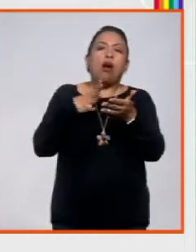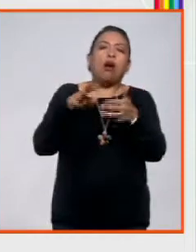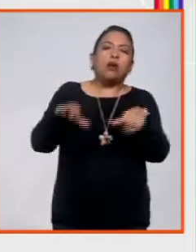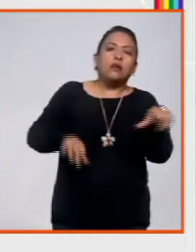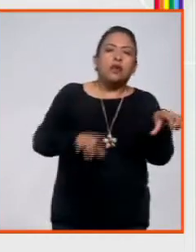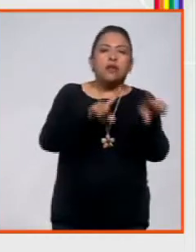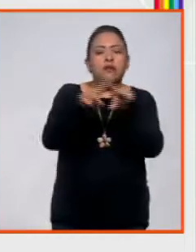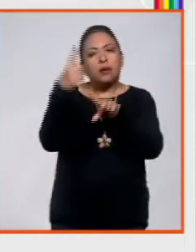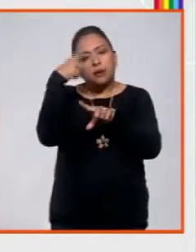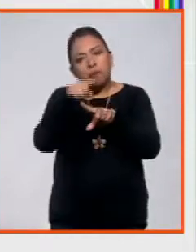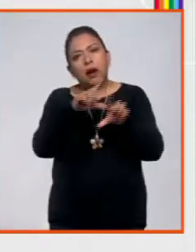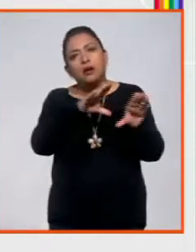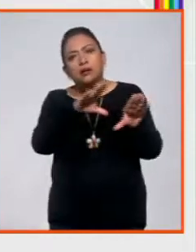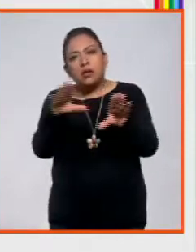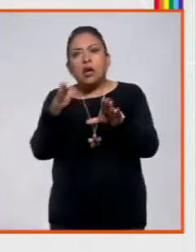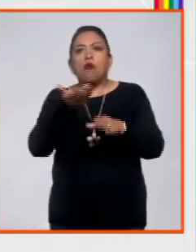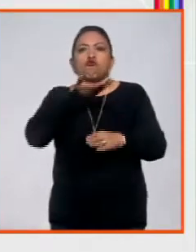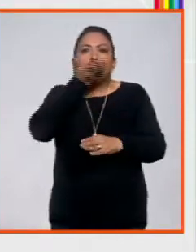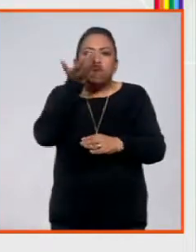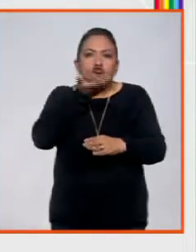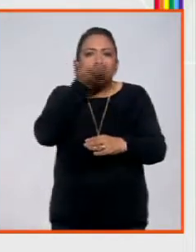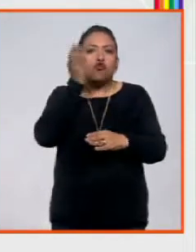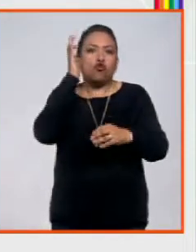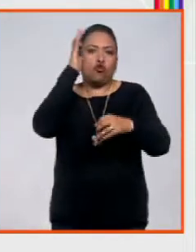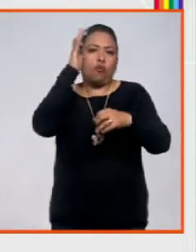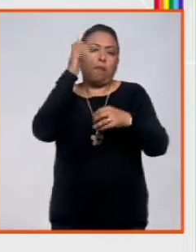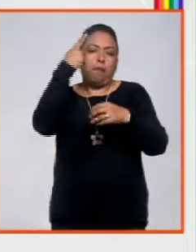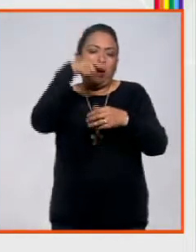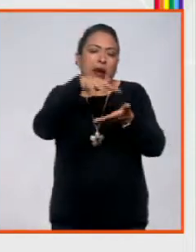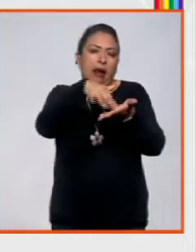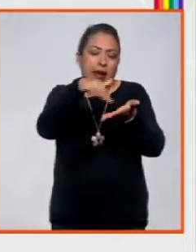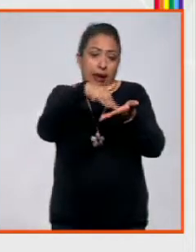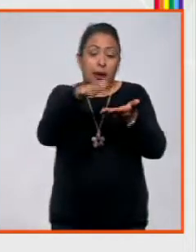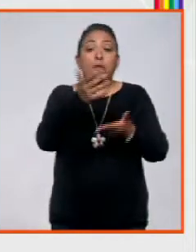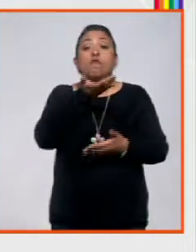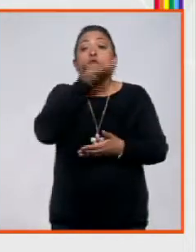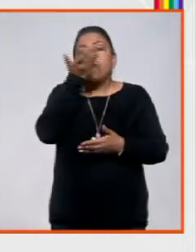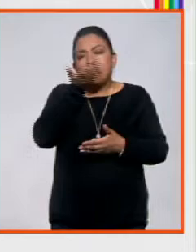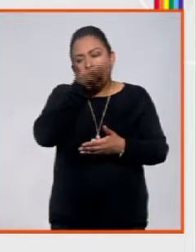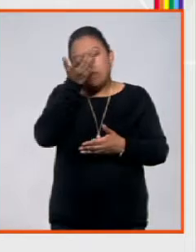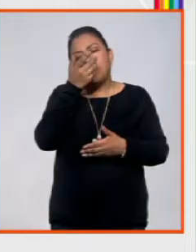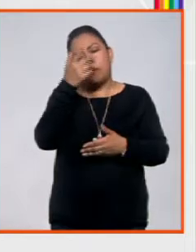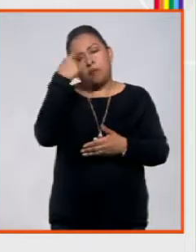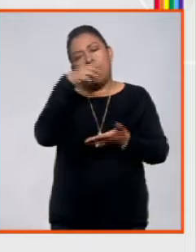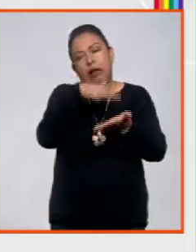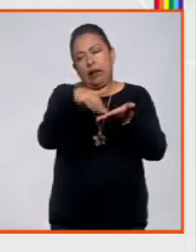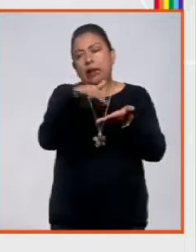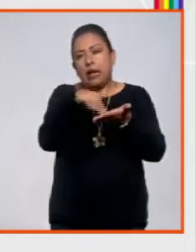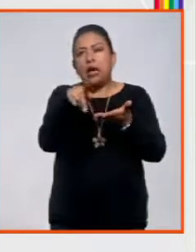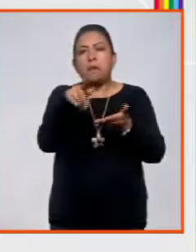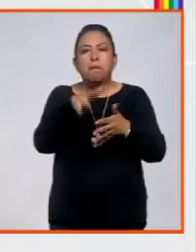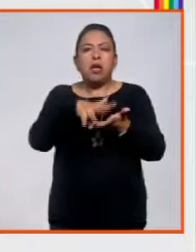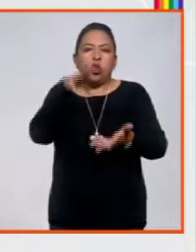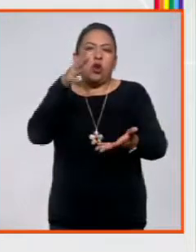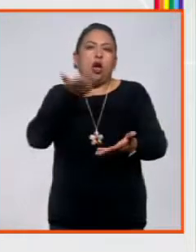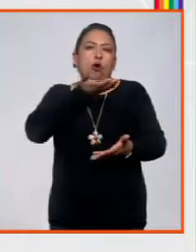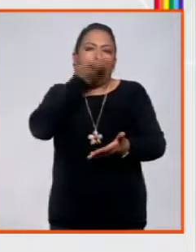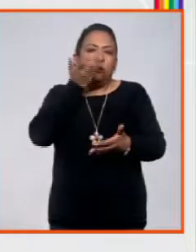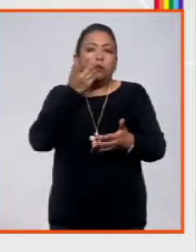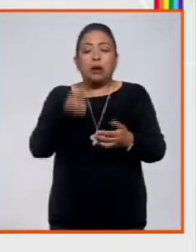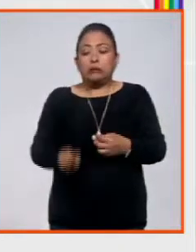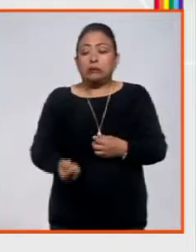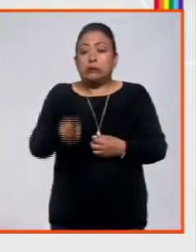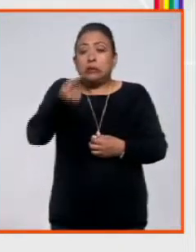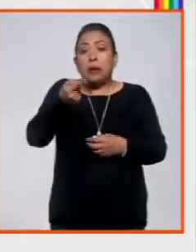contribuyen a formar hábitos de lectura los hábitos de lectura como la mayoría de nuestros hábitos se forman durante la